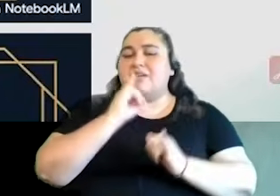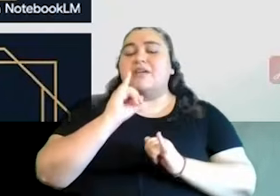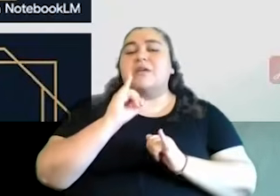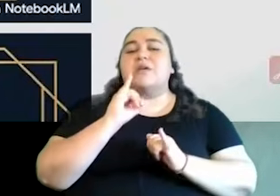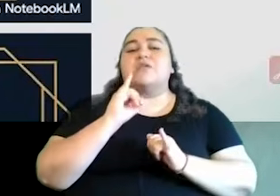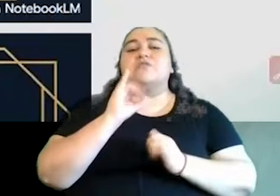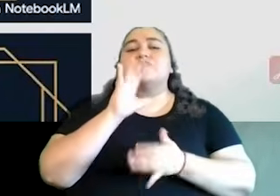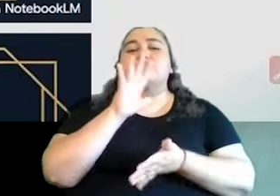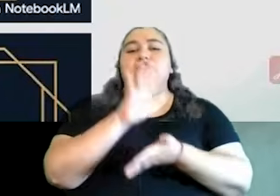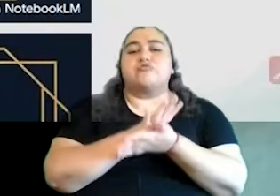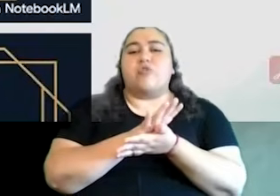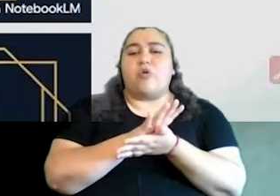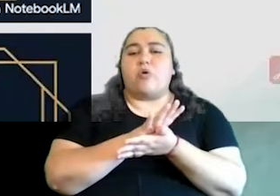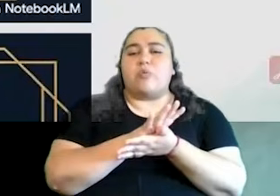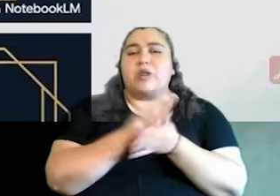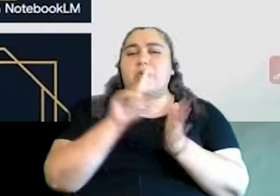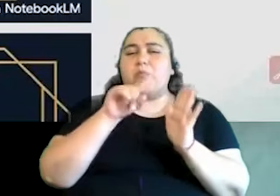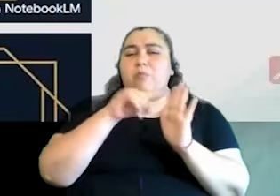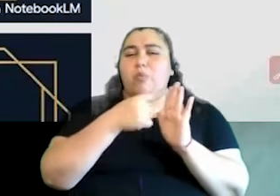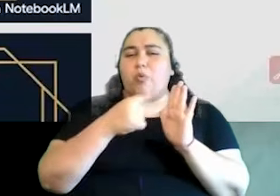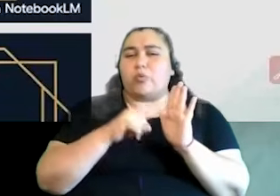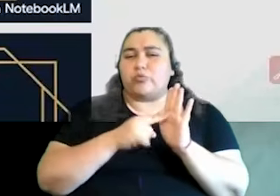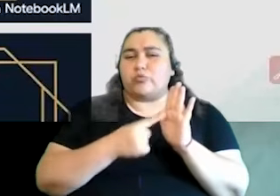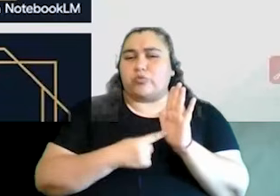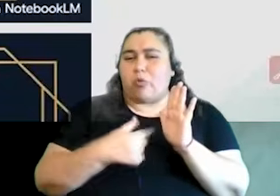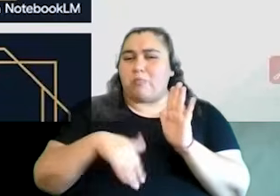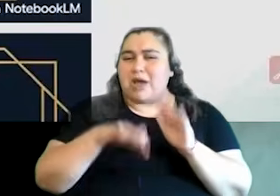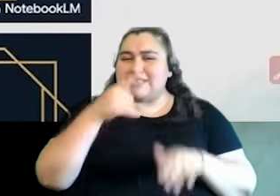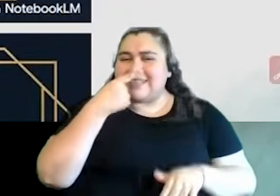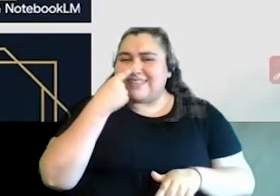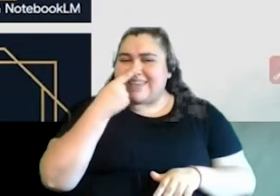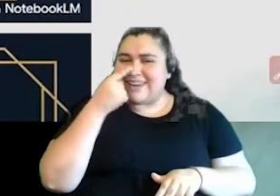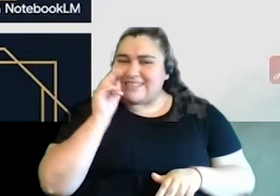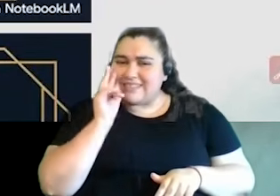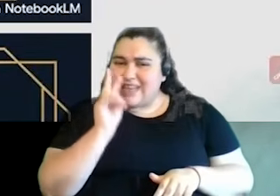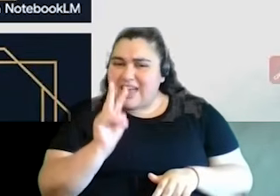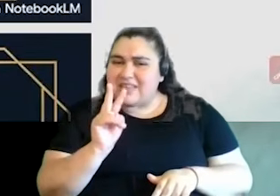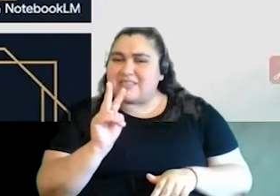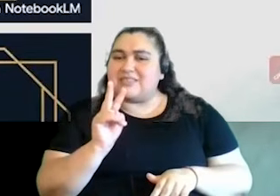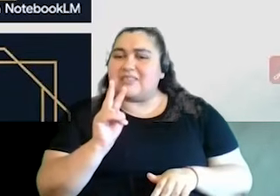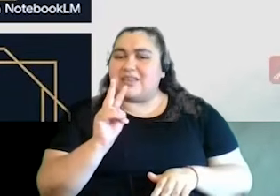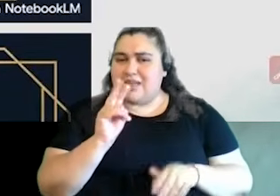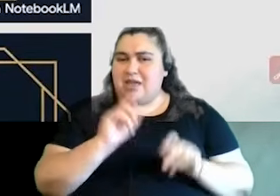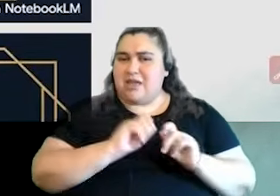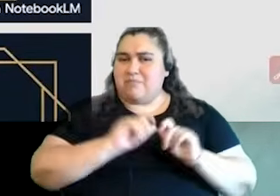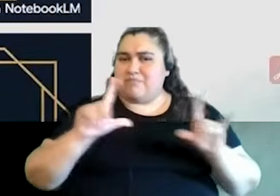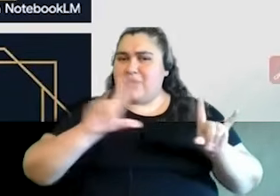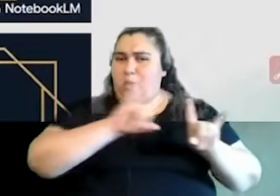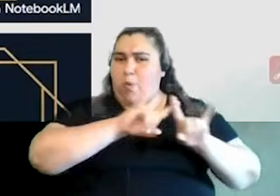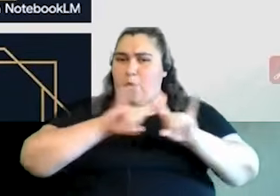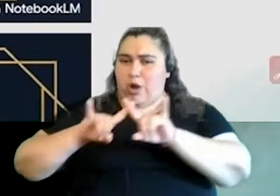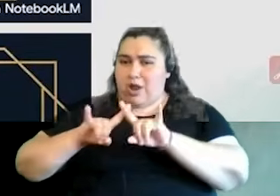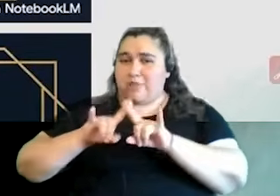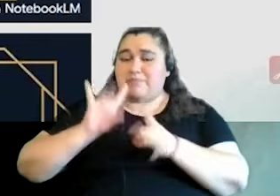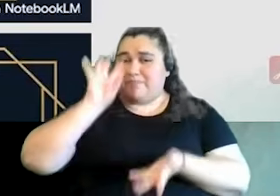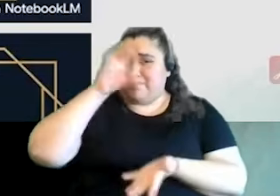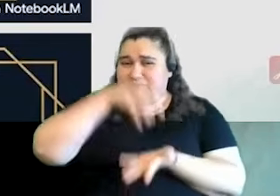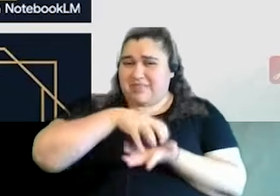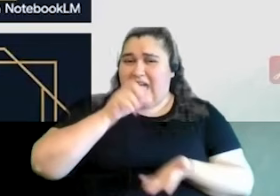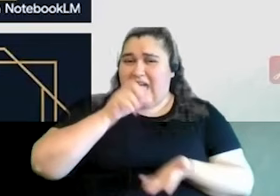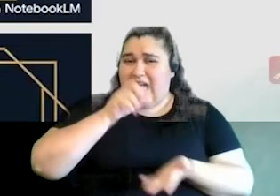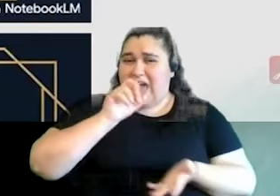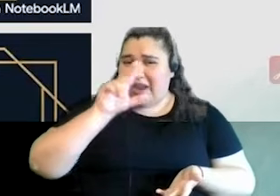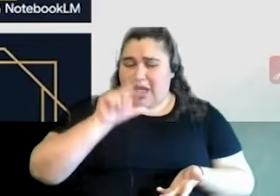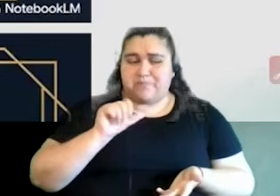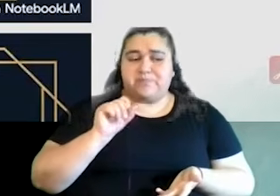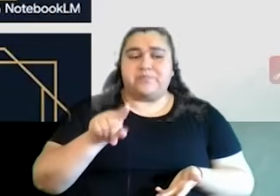los puntos, los ítems más interesantes dentro de un banner en la página oficial de la Agencia de Recaudación, que